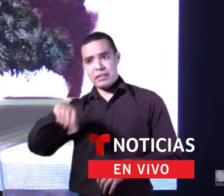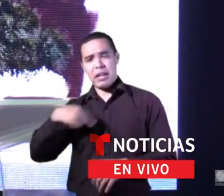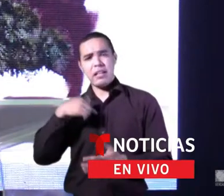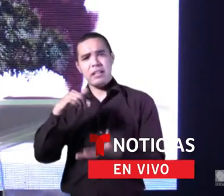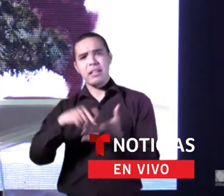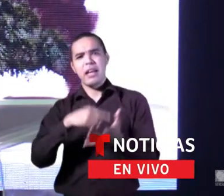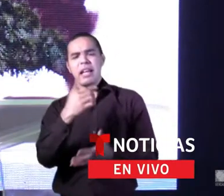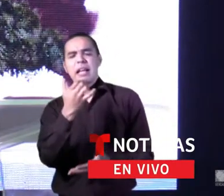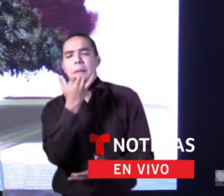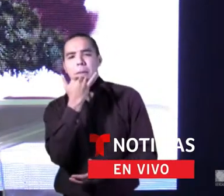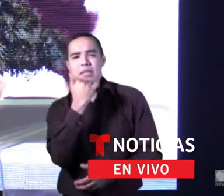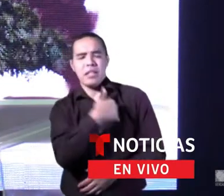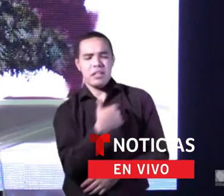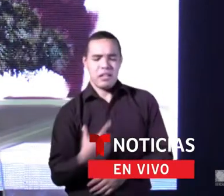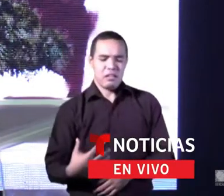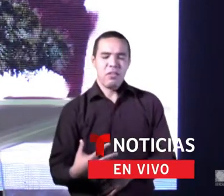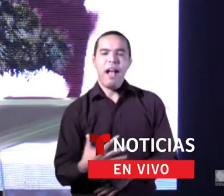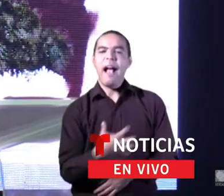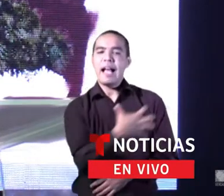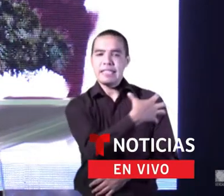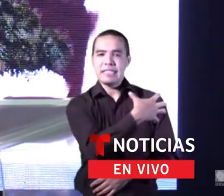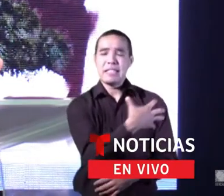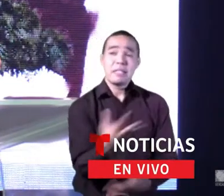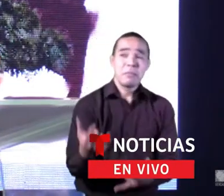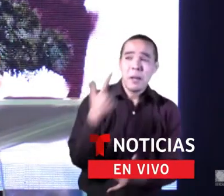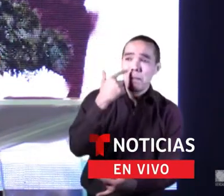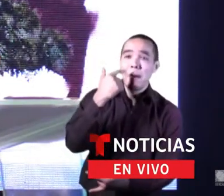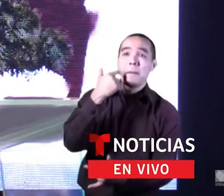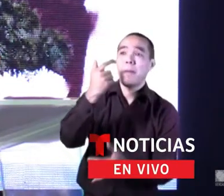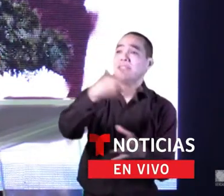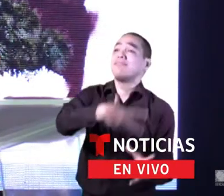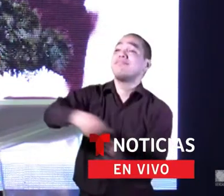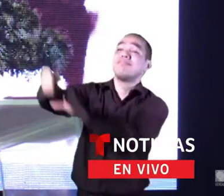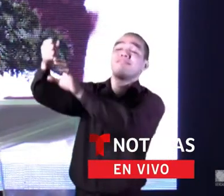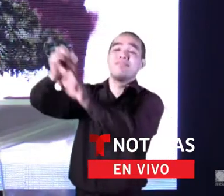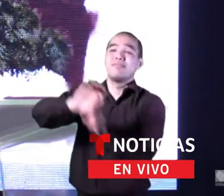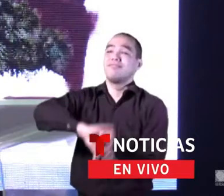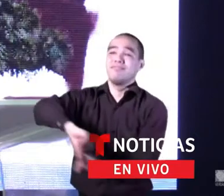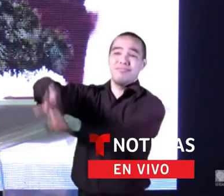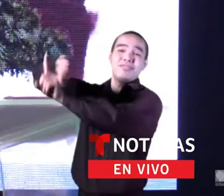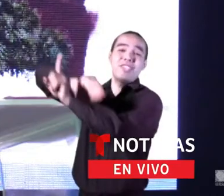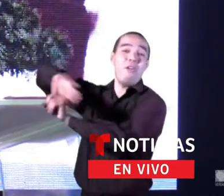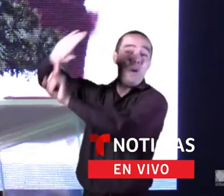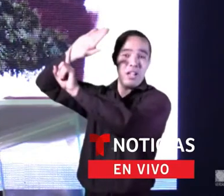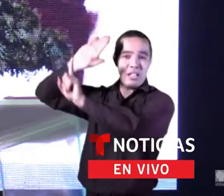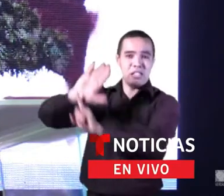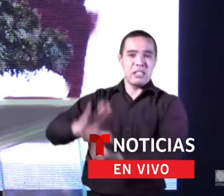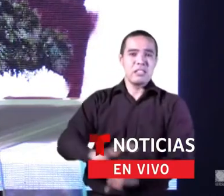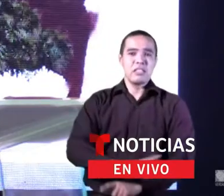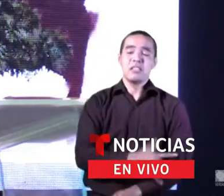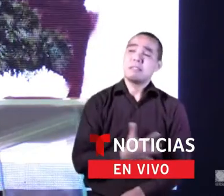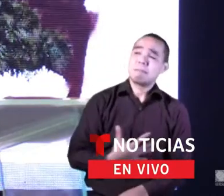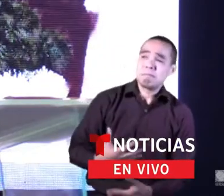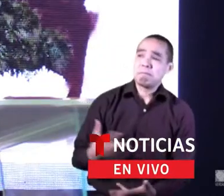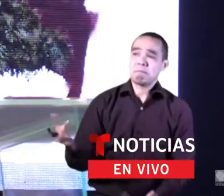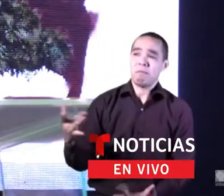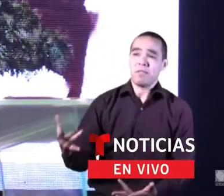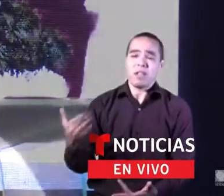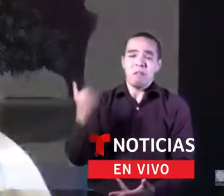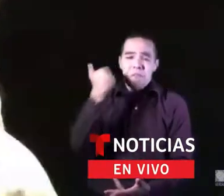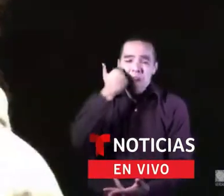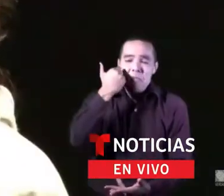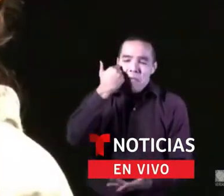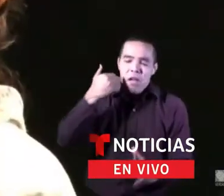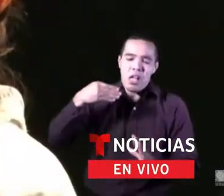norberto pérez porque ustedes comandantes de las farc en ese momento no quisieron liberarlo a pesar del clamor